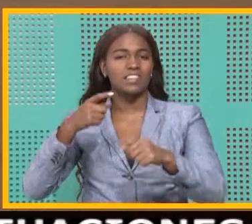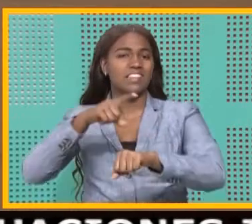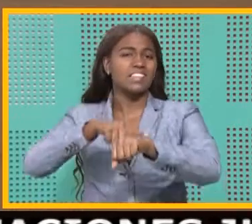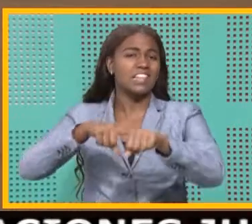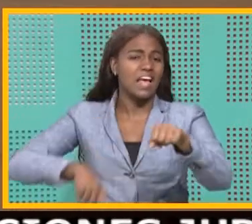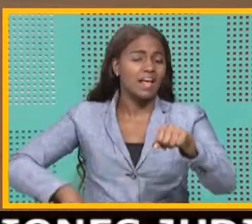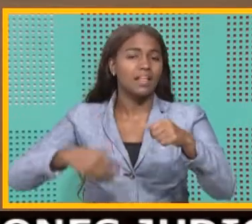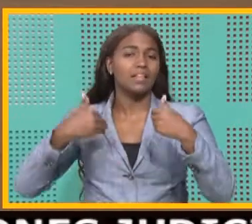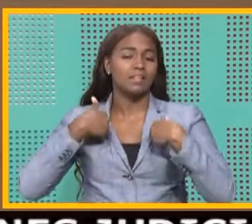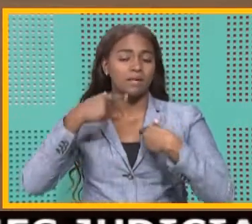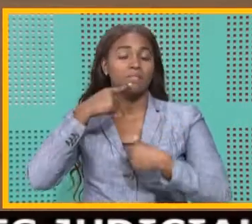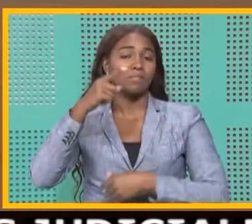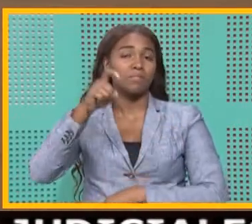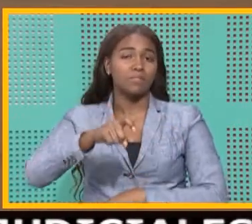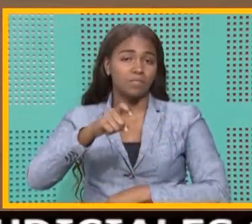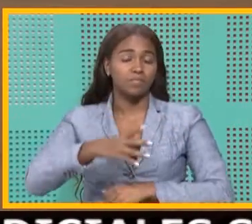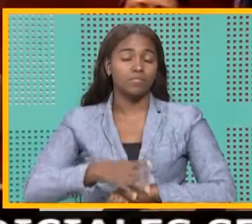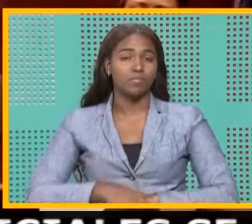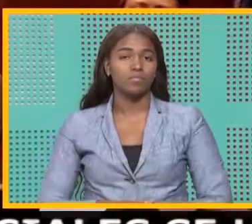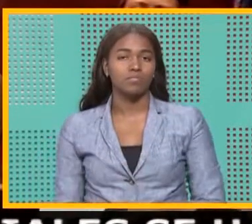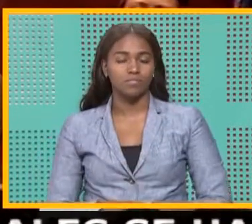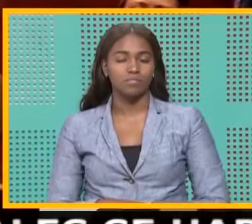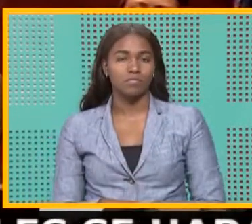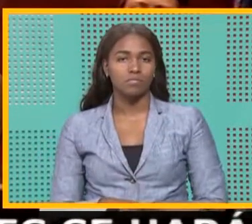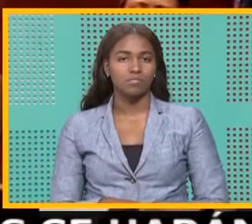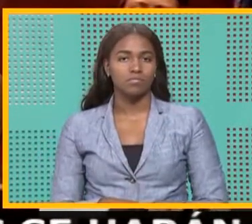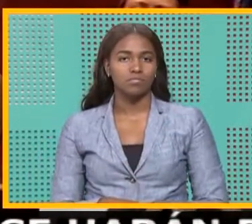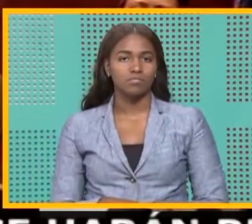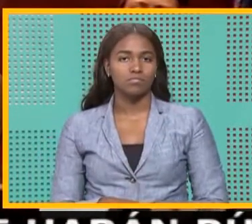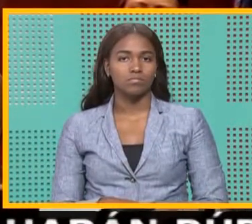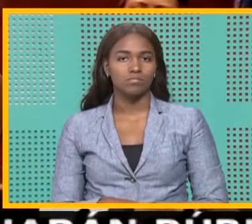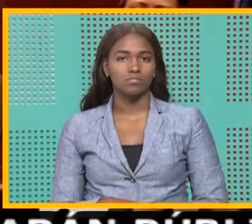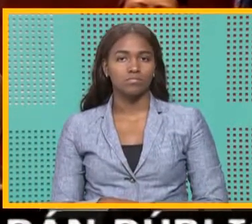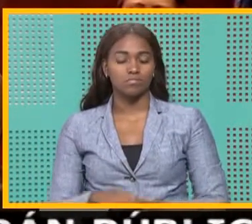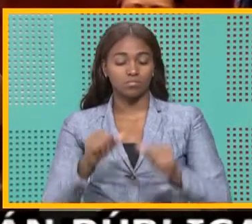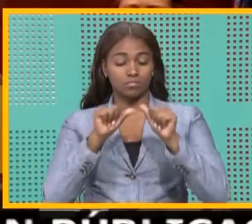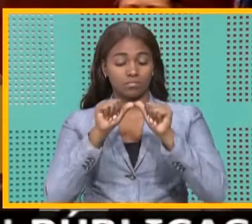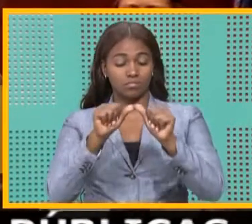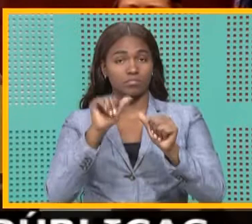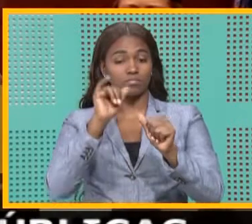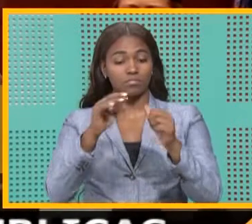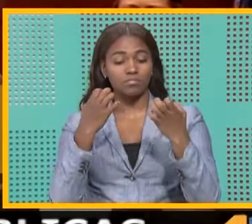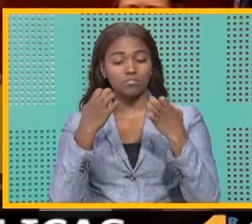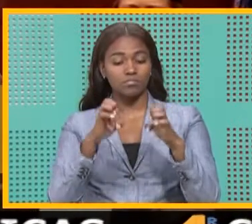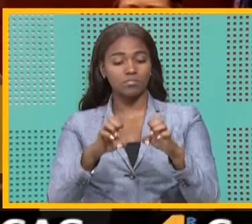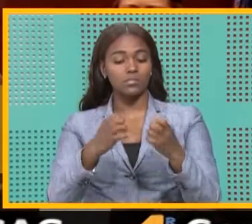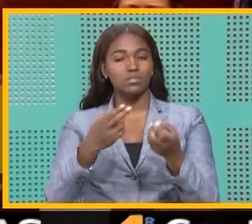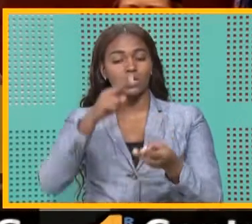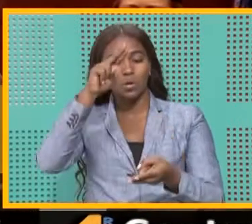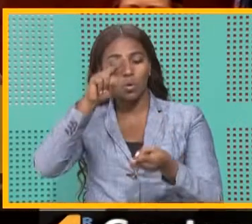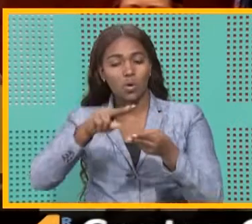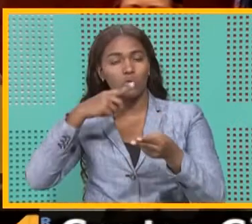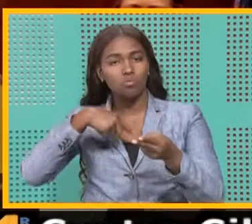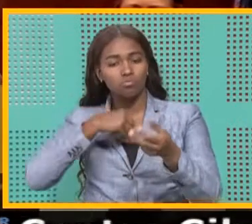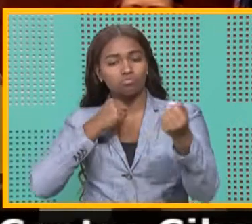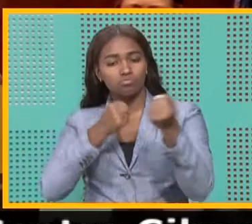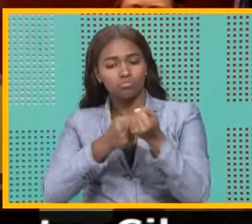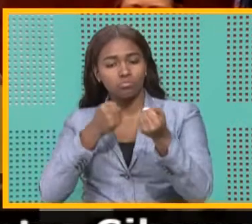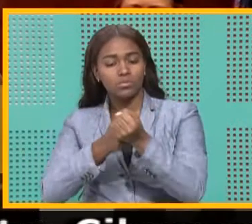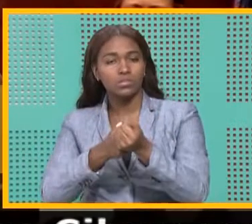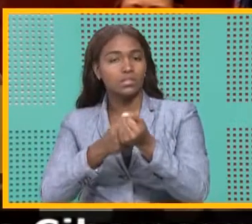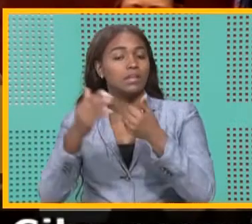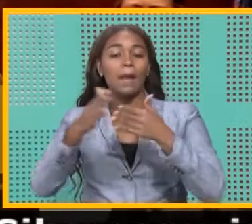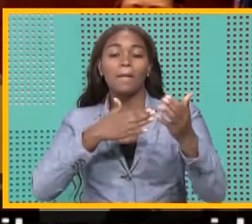como sea necesario. Continuaré con ese esfuerzo de reducir nuestro retardo tanto tiempo como